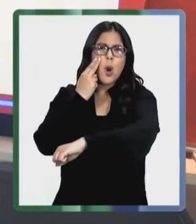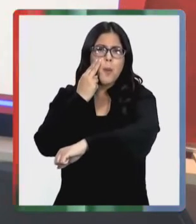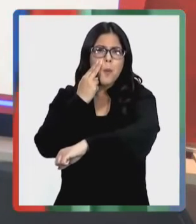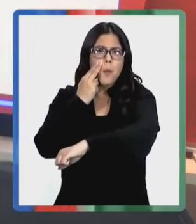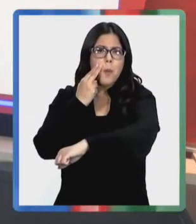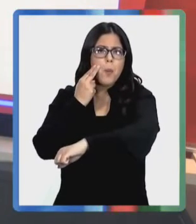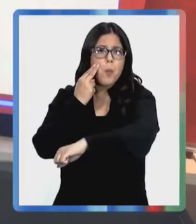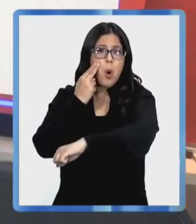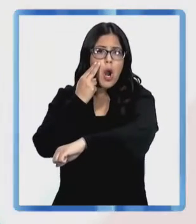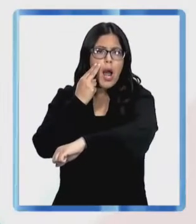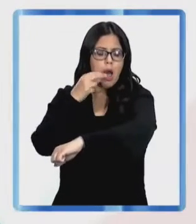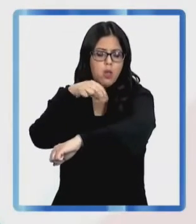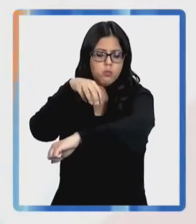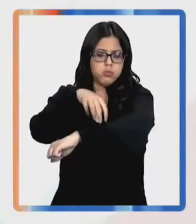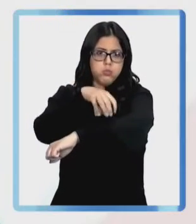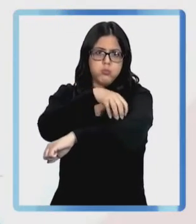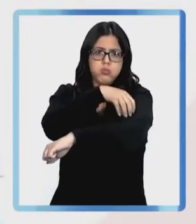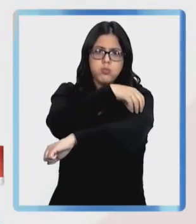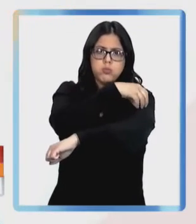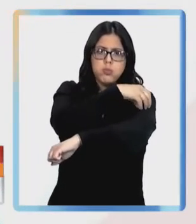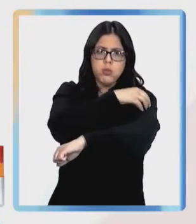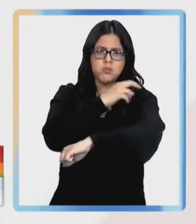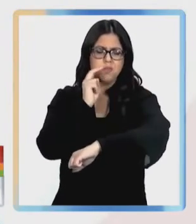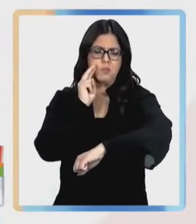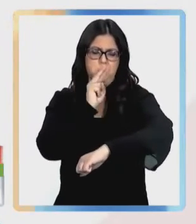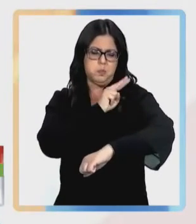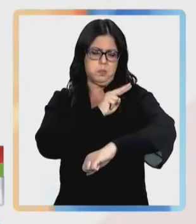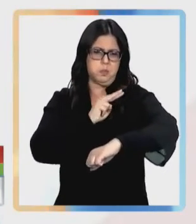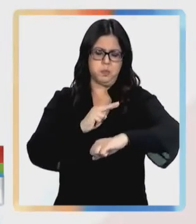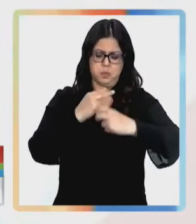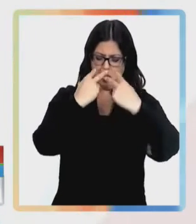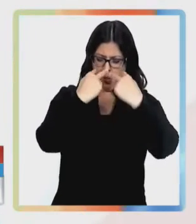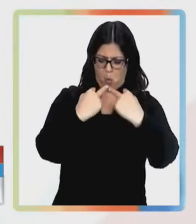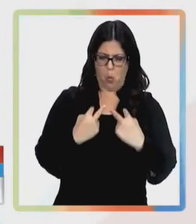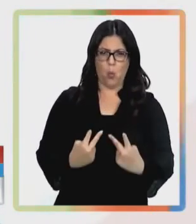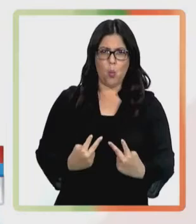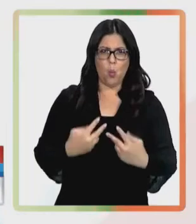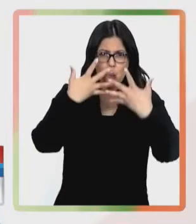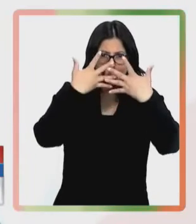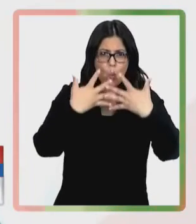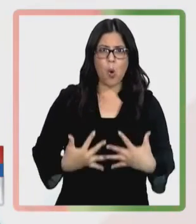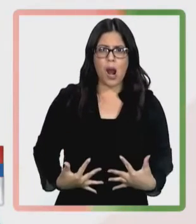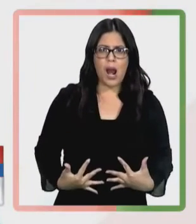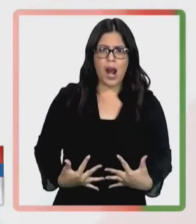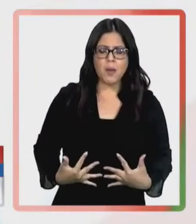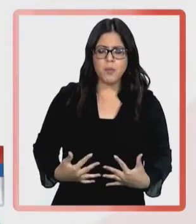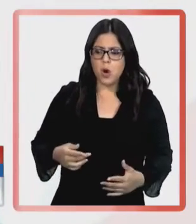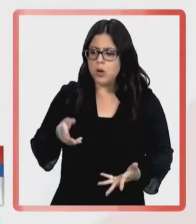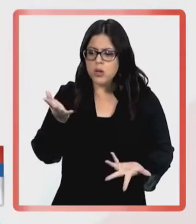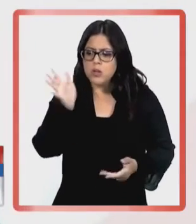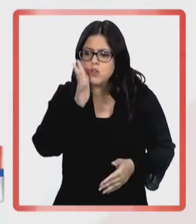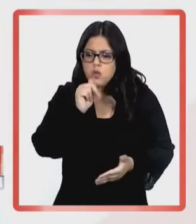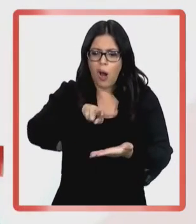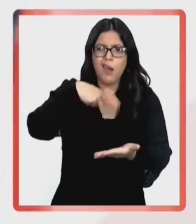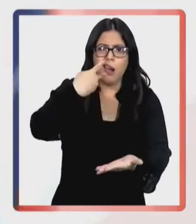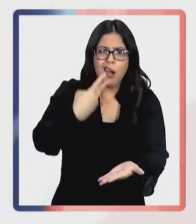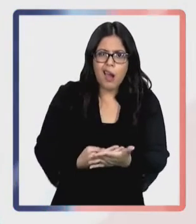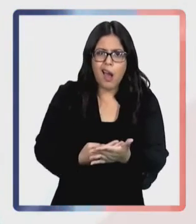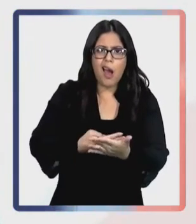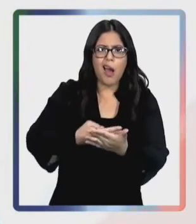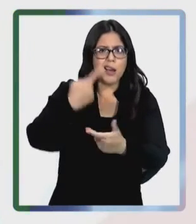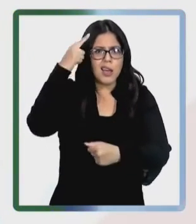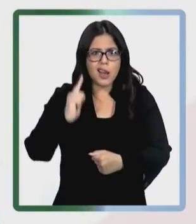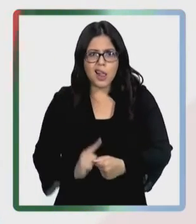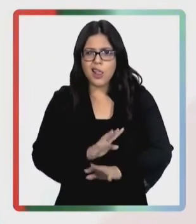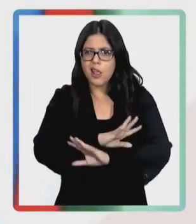causa conocida. Entonces, tú ves al niño que le empiezan a aparecer moretones en distintas partes del cuerpo, sin que se haya golpeado, sin que haya una herida de